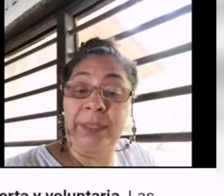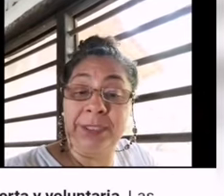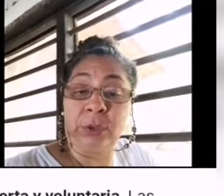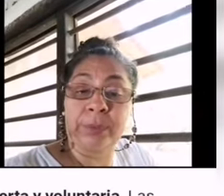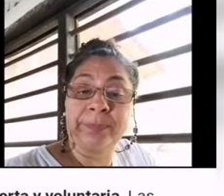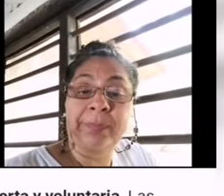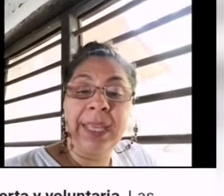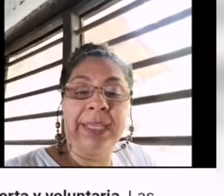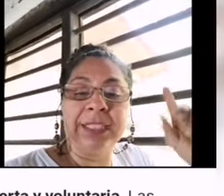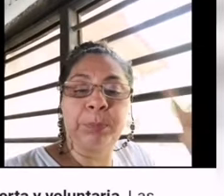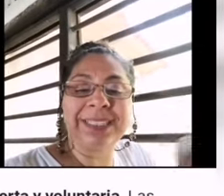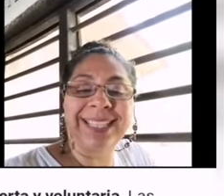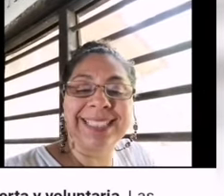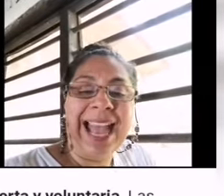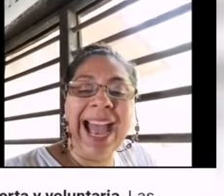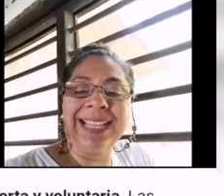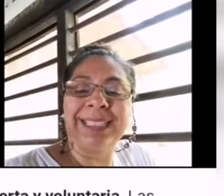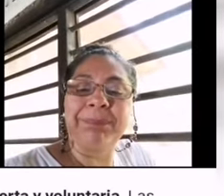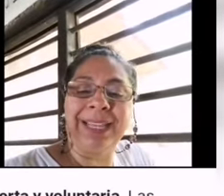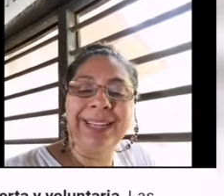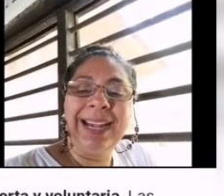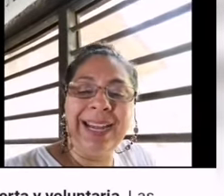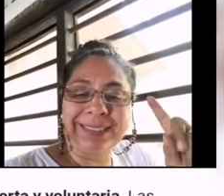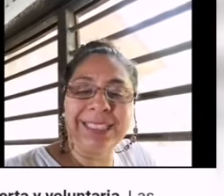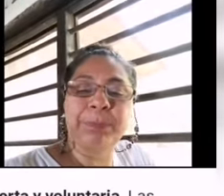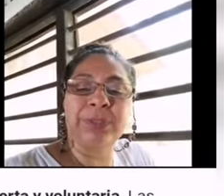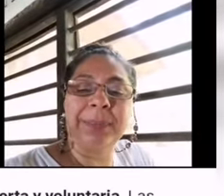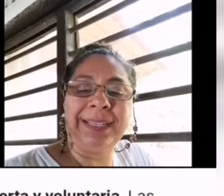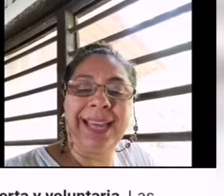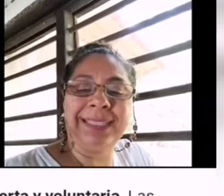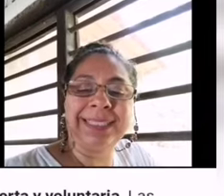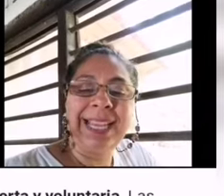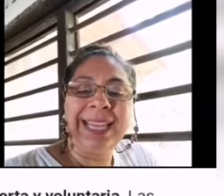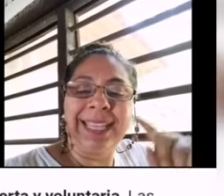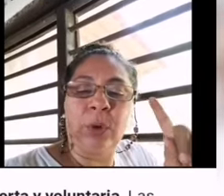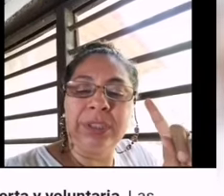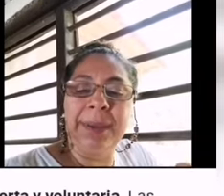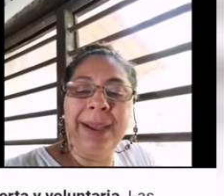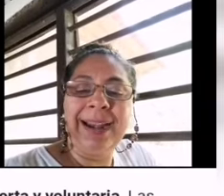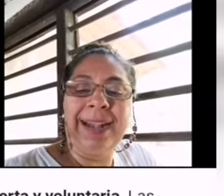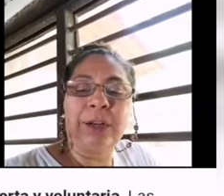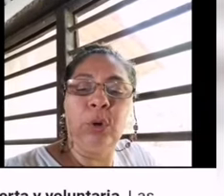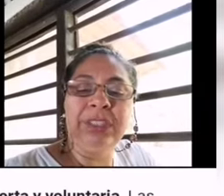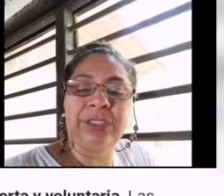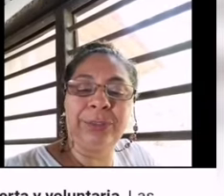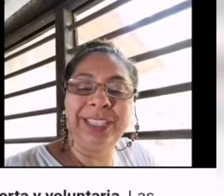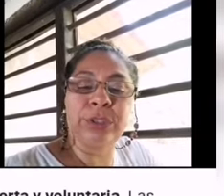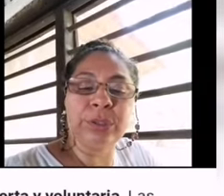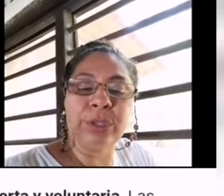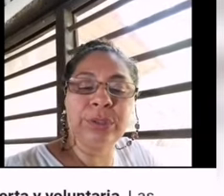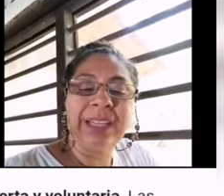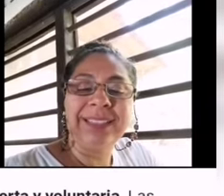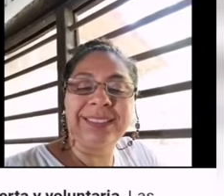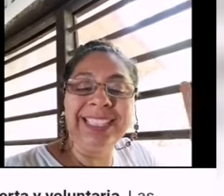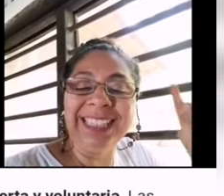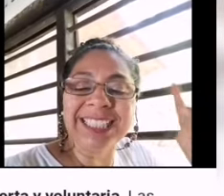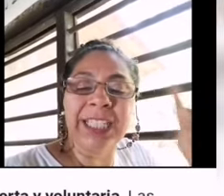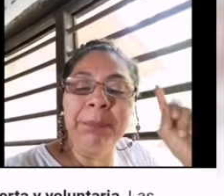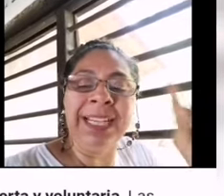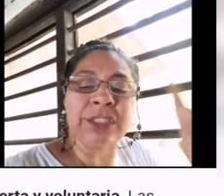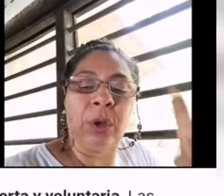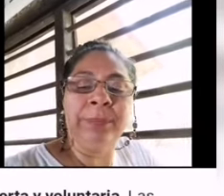sus servicios y dispuestas a aceptar las responsabilidades que conlleva la condición de socios